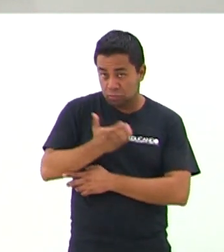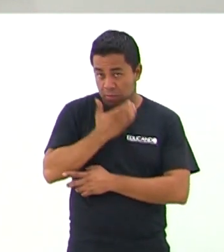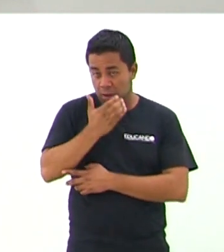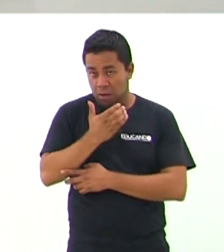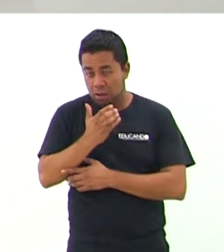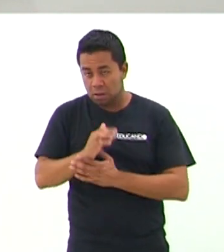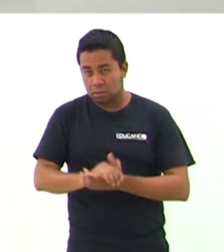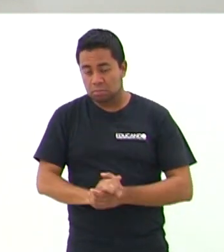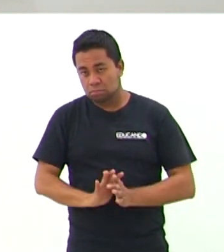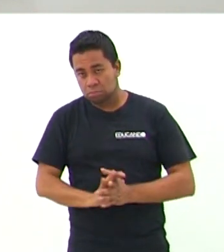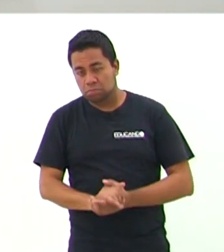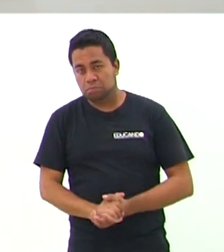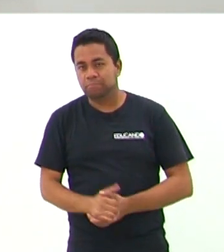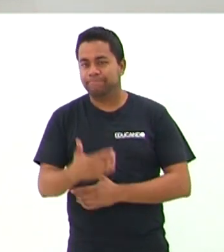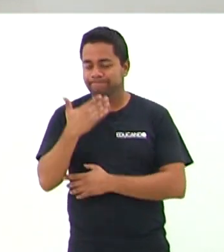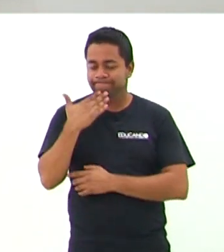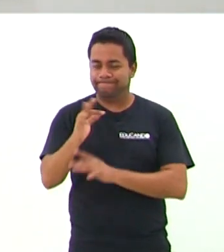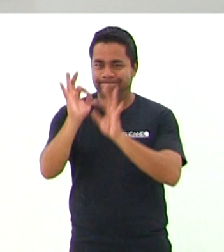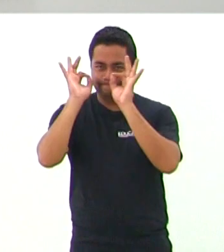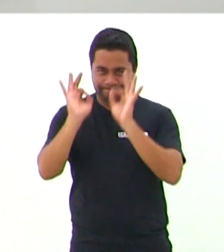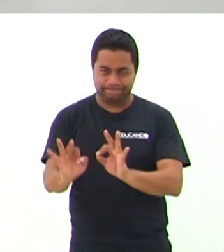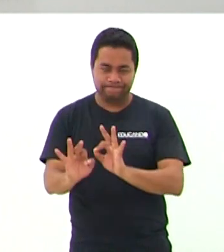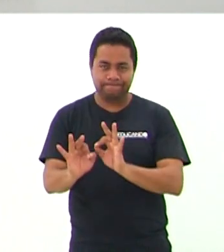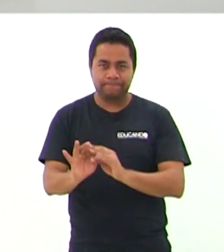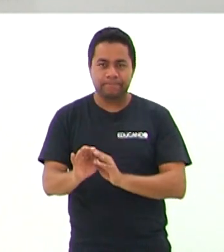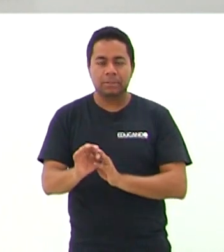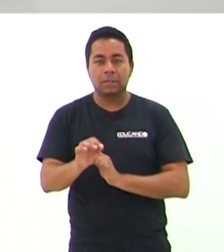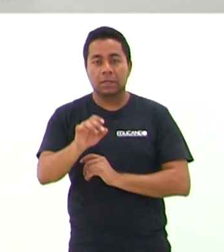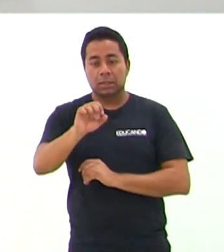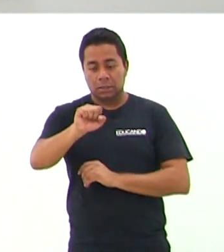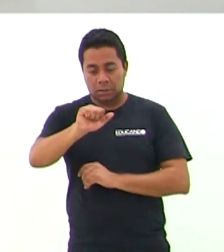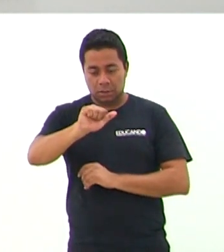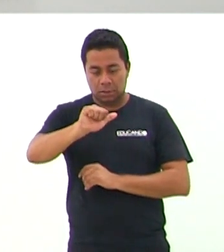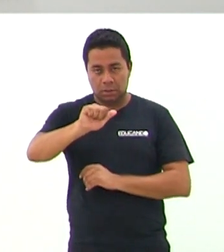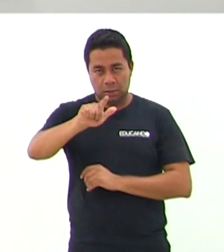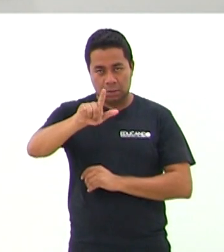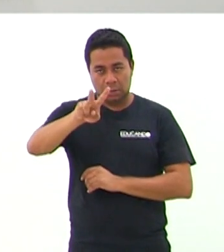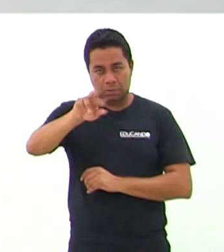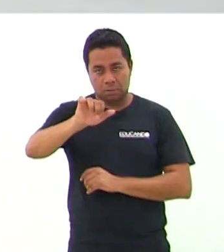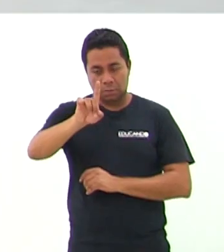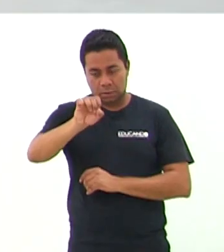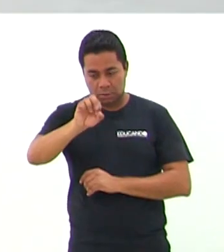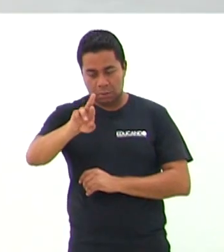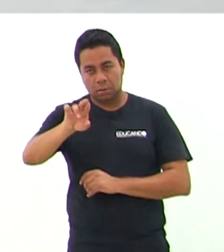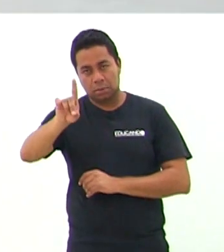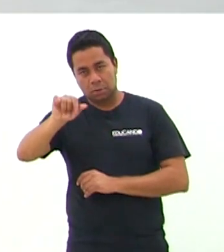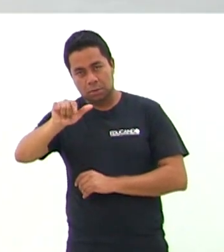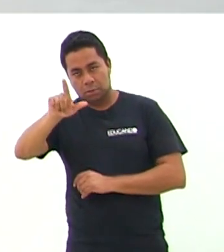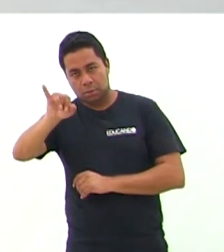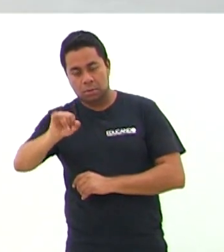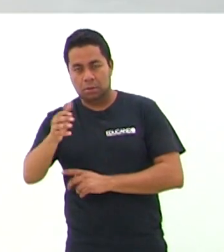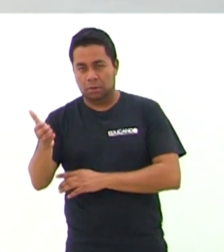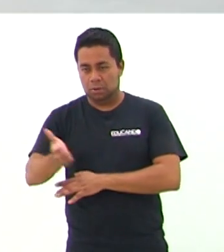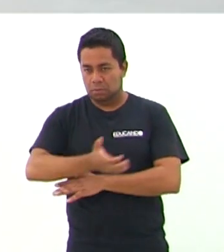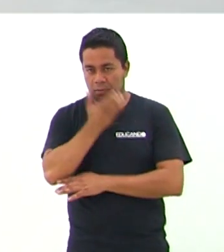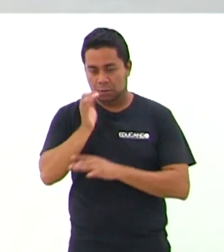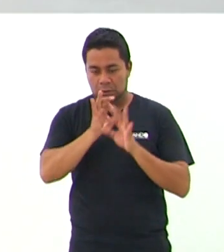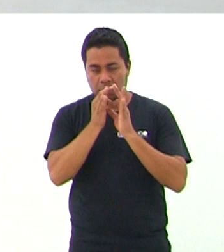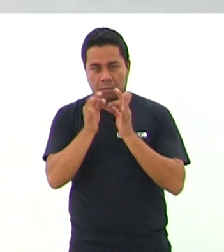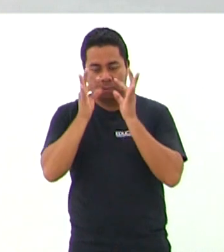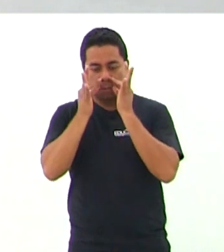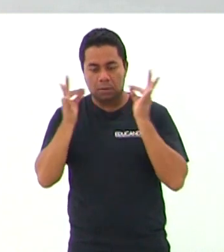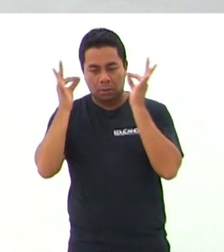¿acostumbraba? Bien, ok. Salvador Dalí acostumbraba un estilo de bigote